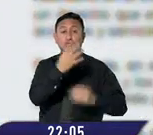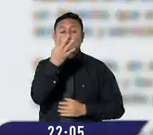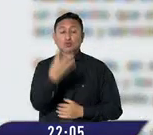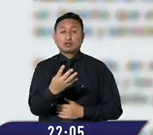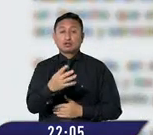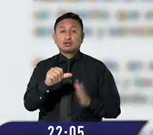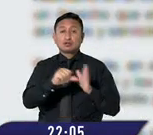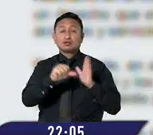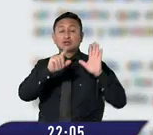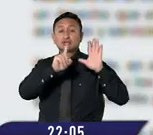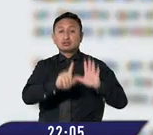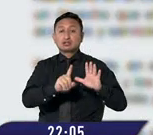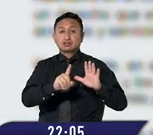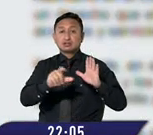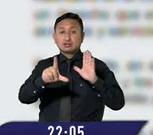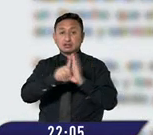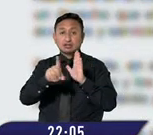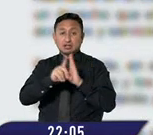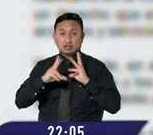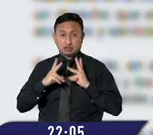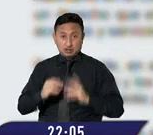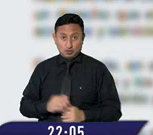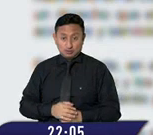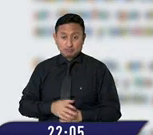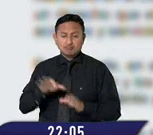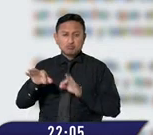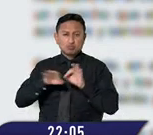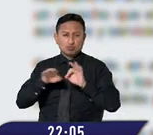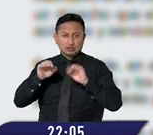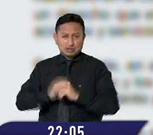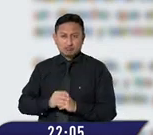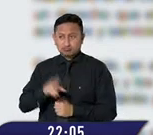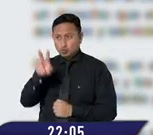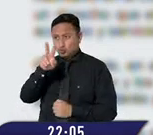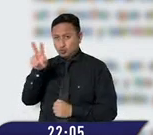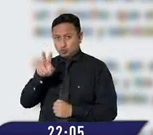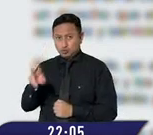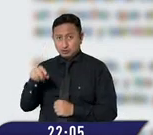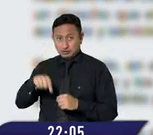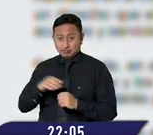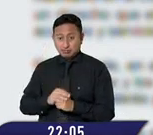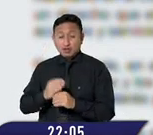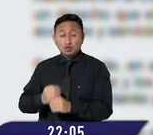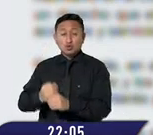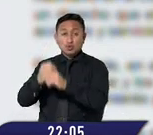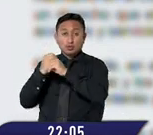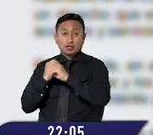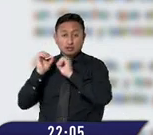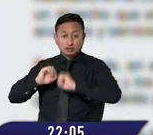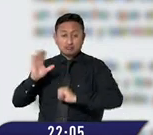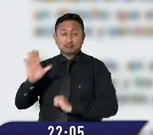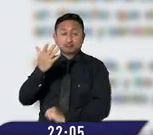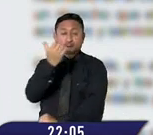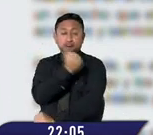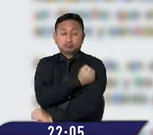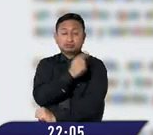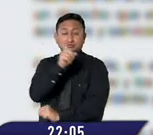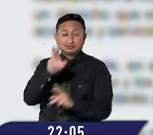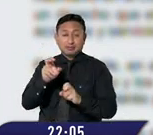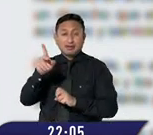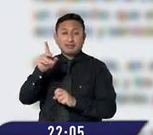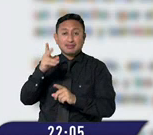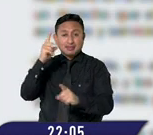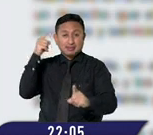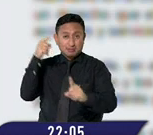del artículo 6 de la Ley Orgánica de Salud, donde se lee declarar la obligatoriedad de las inmunizaciones contra determinadas